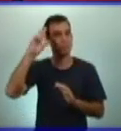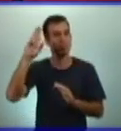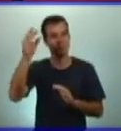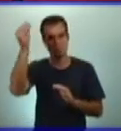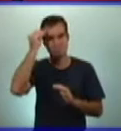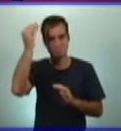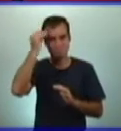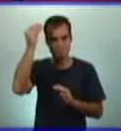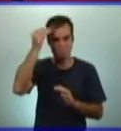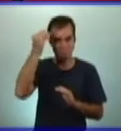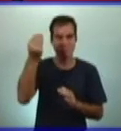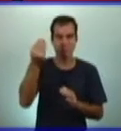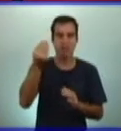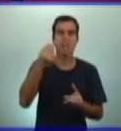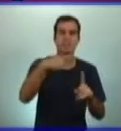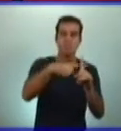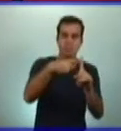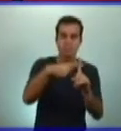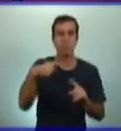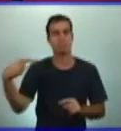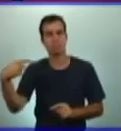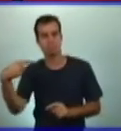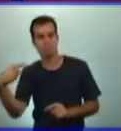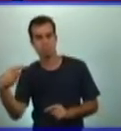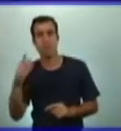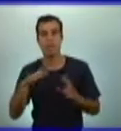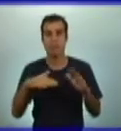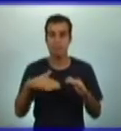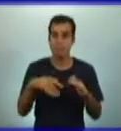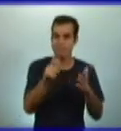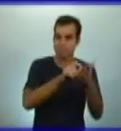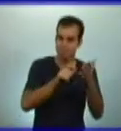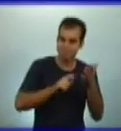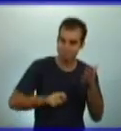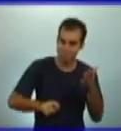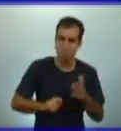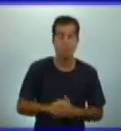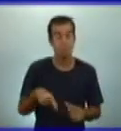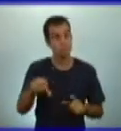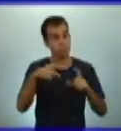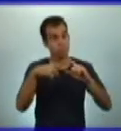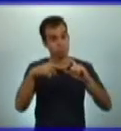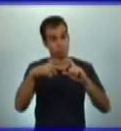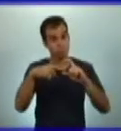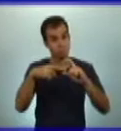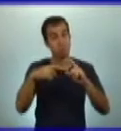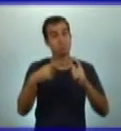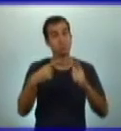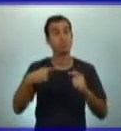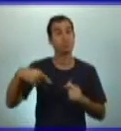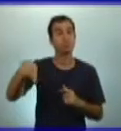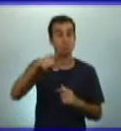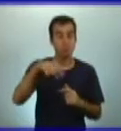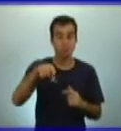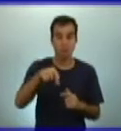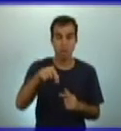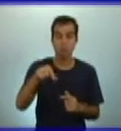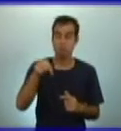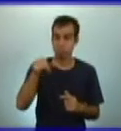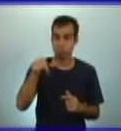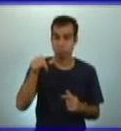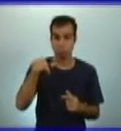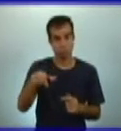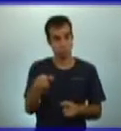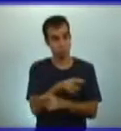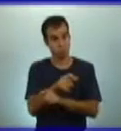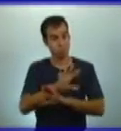y sustracción, aplicando el procedimiento escrito, contenido que ustedes este curso dieron durante